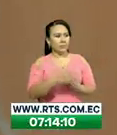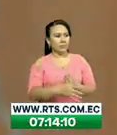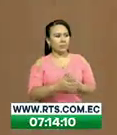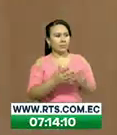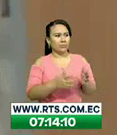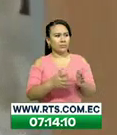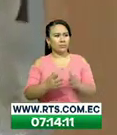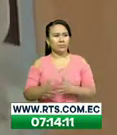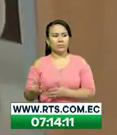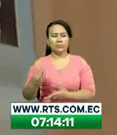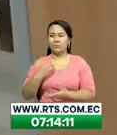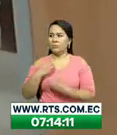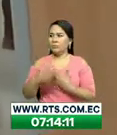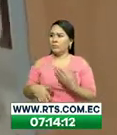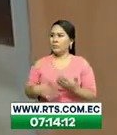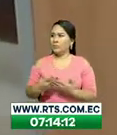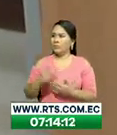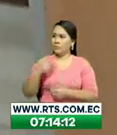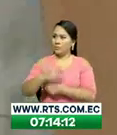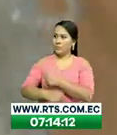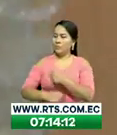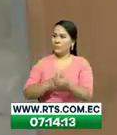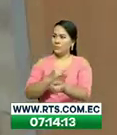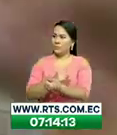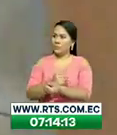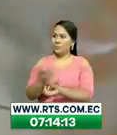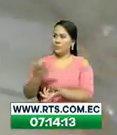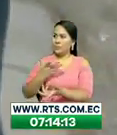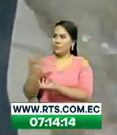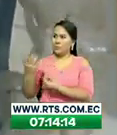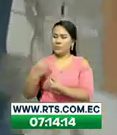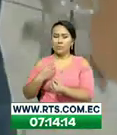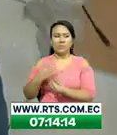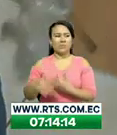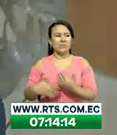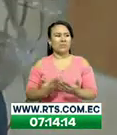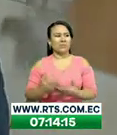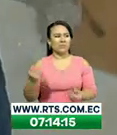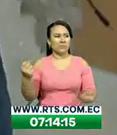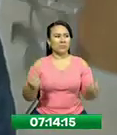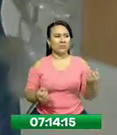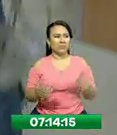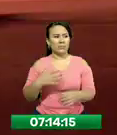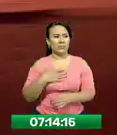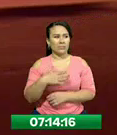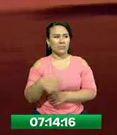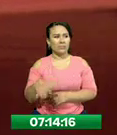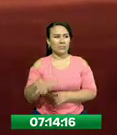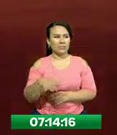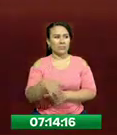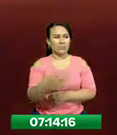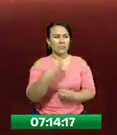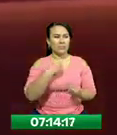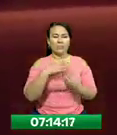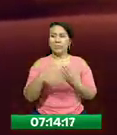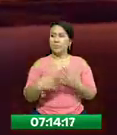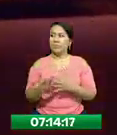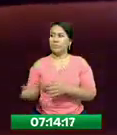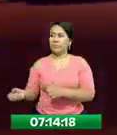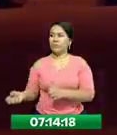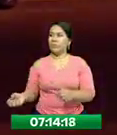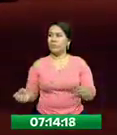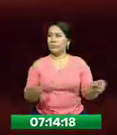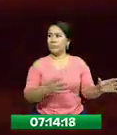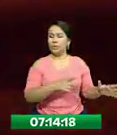Luego lo maniataron e ingresaron al portamaletas del carro. Acto seguido lo abandonaron cerca del